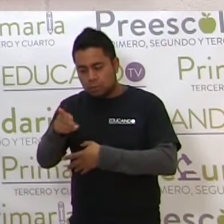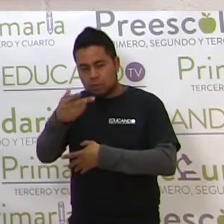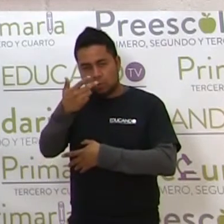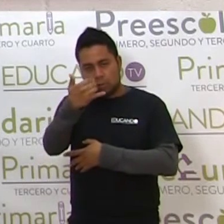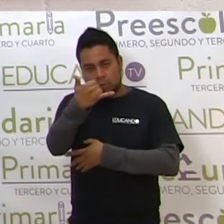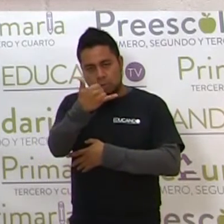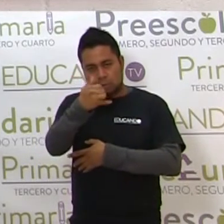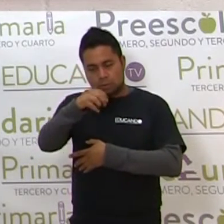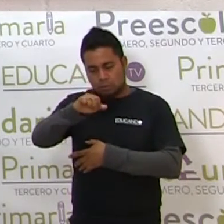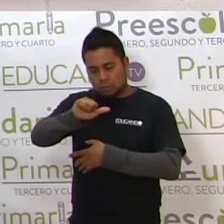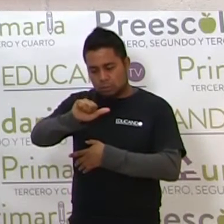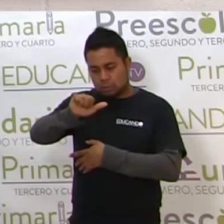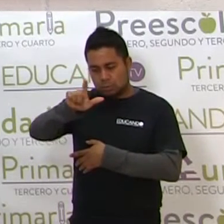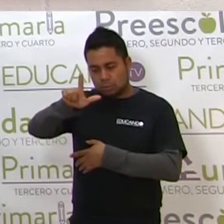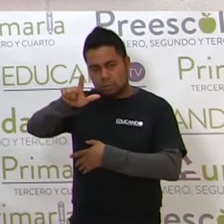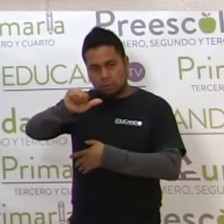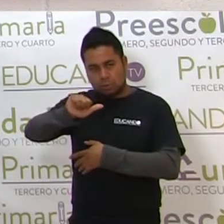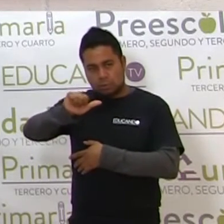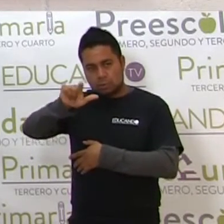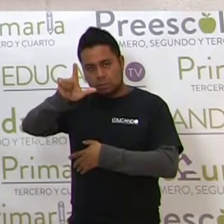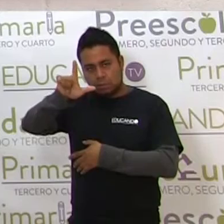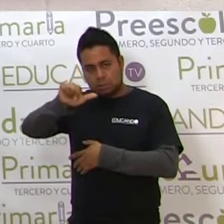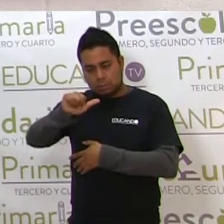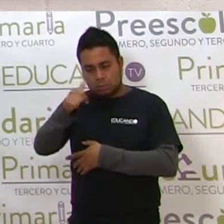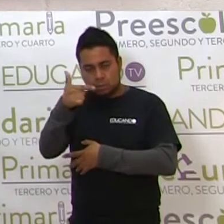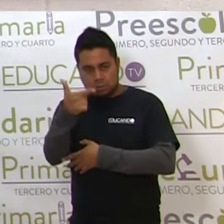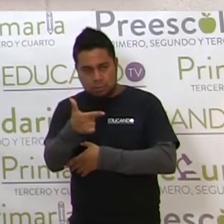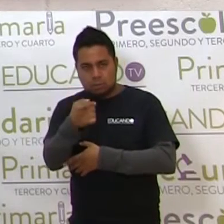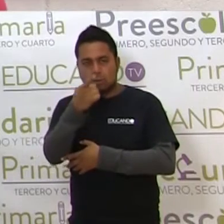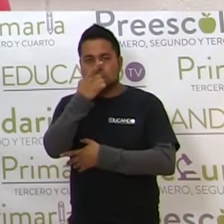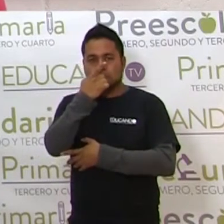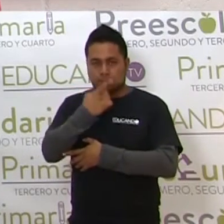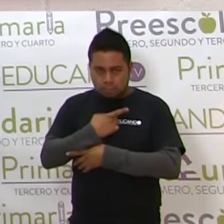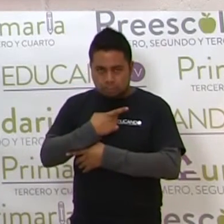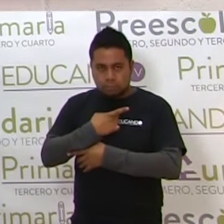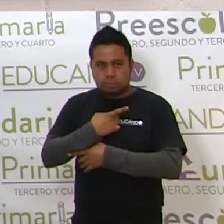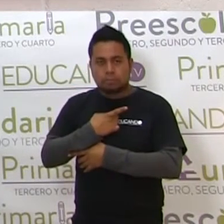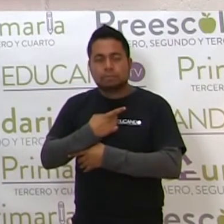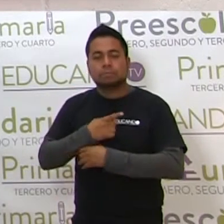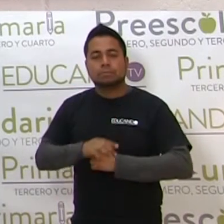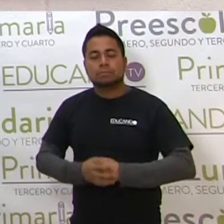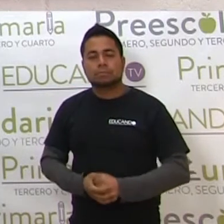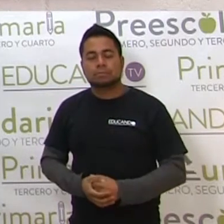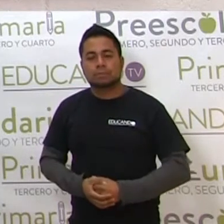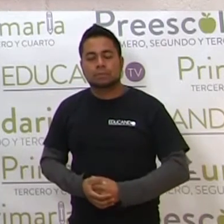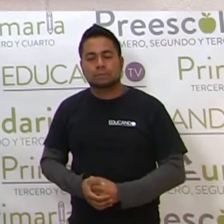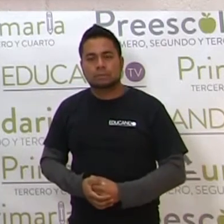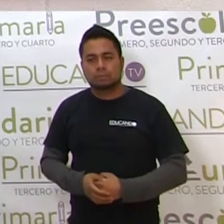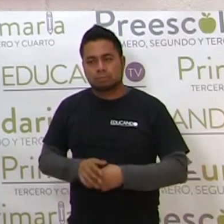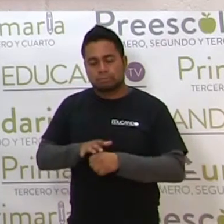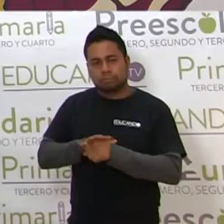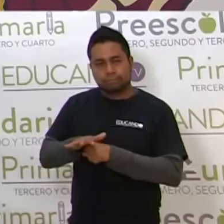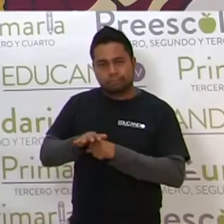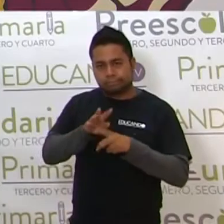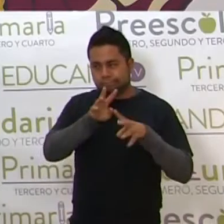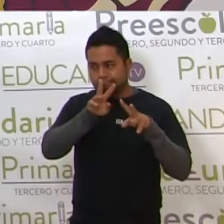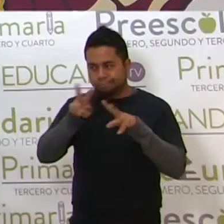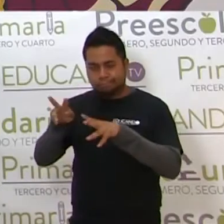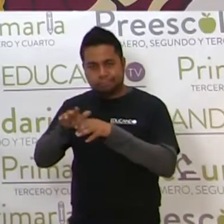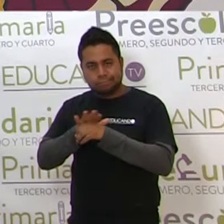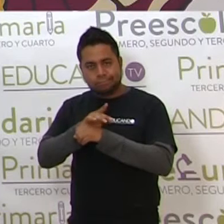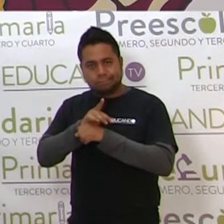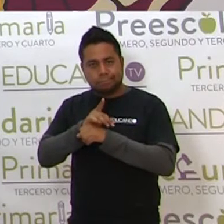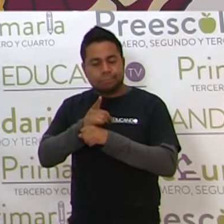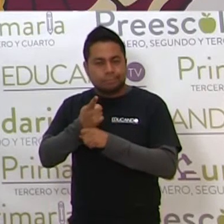yalalteca cuéntame cuál sería O qué es lo primero que te llama la atención cuando nosotros vamos a